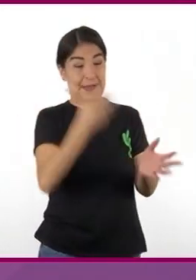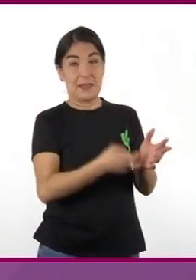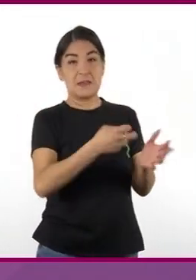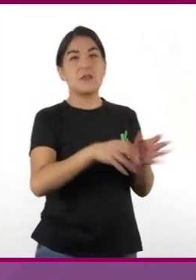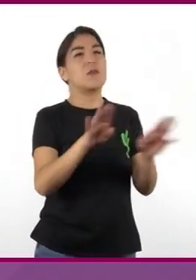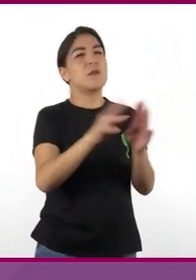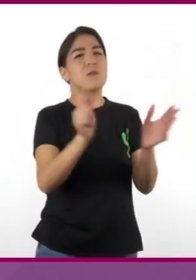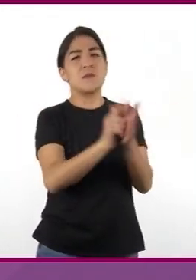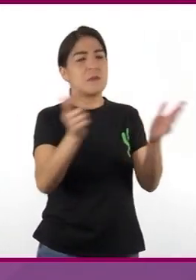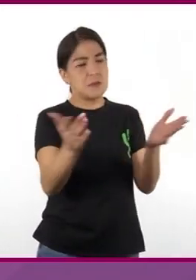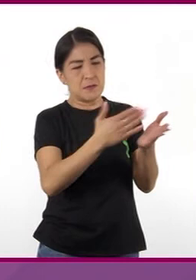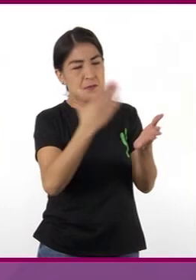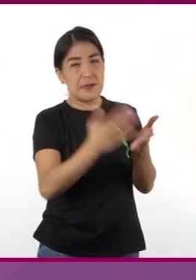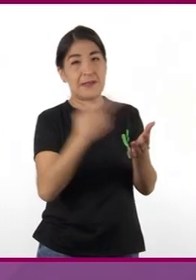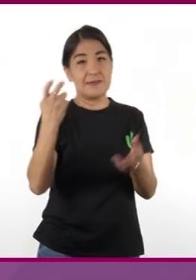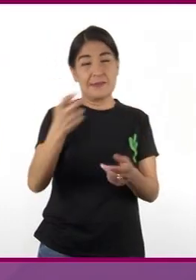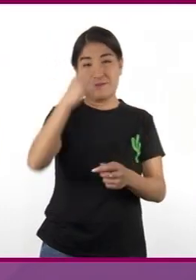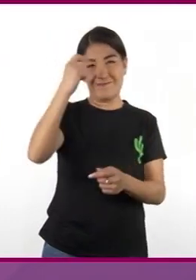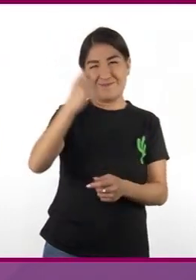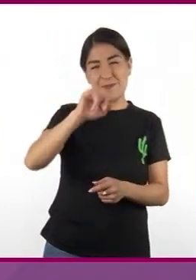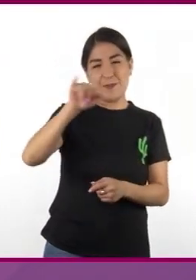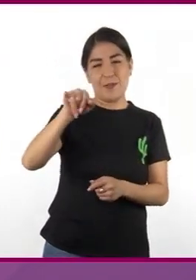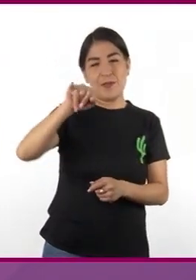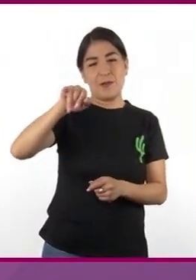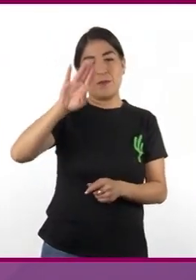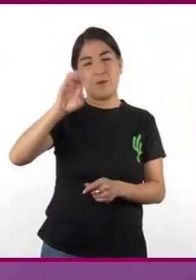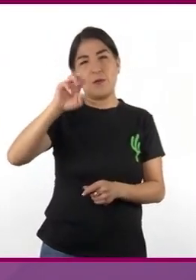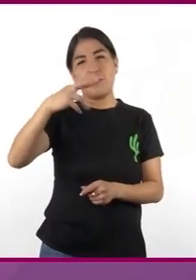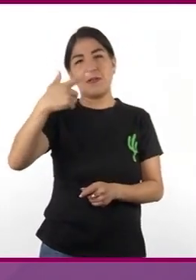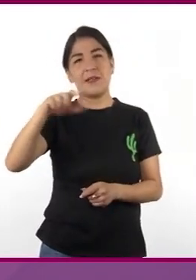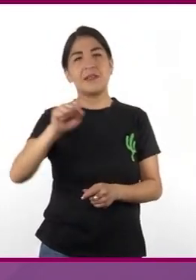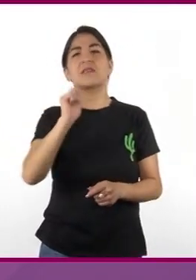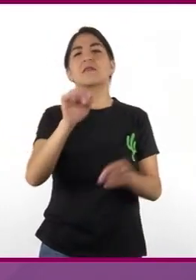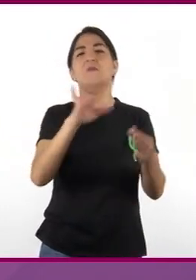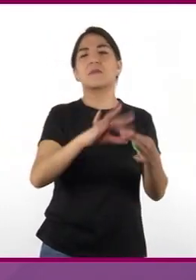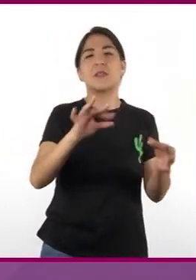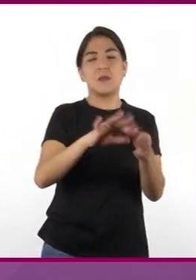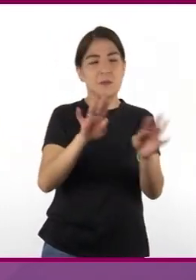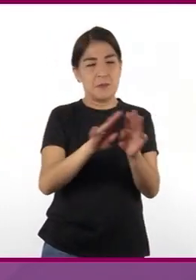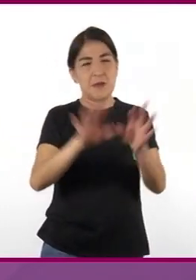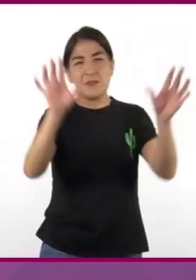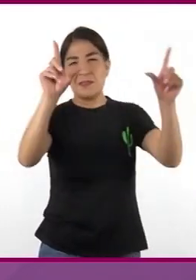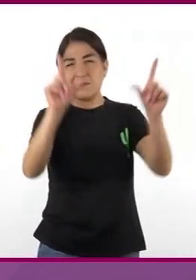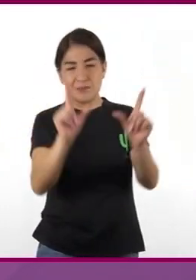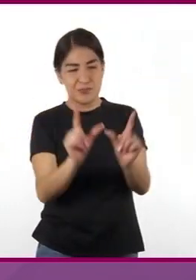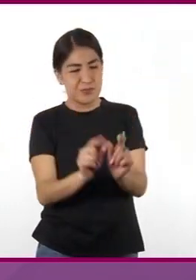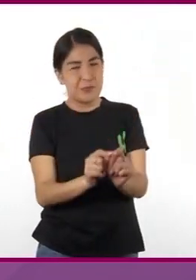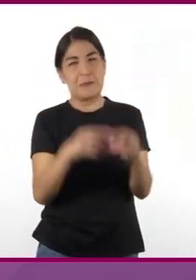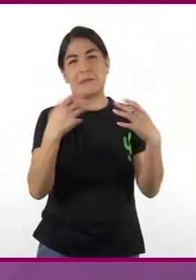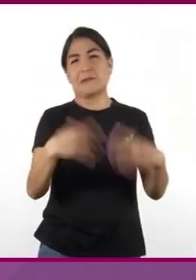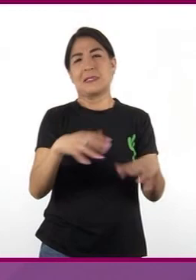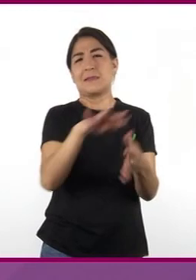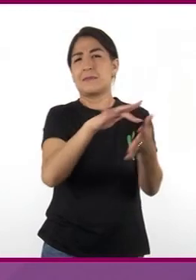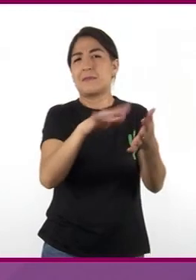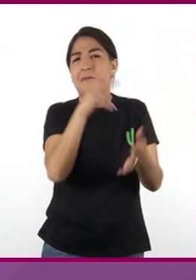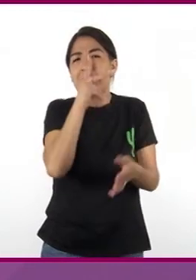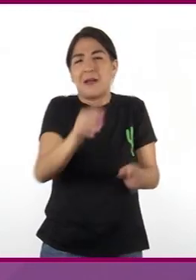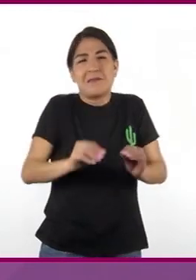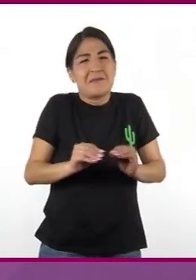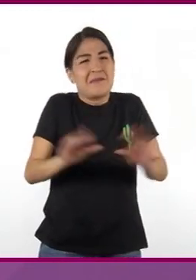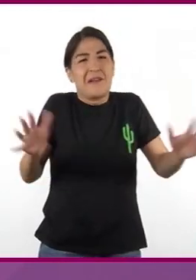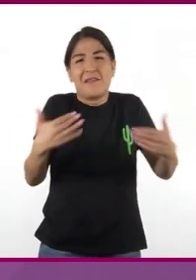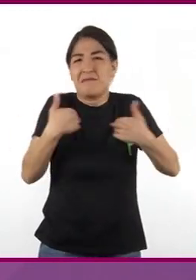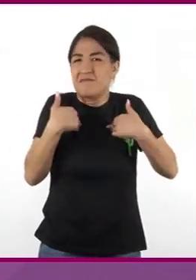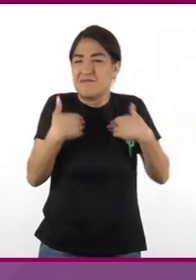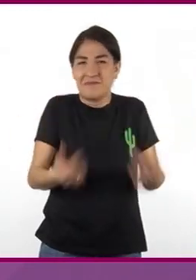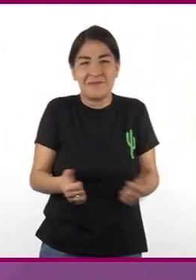Borges nos da una lección de maestría desplegando una capacidad de síntesis envidiable. Dicho